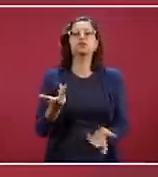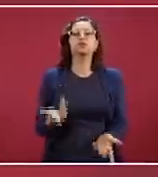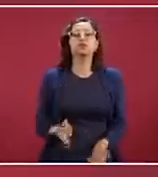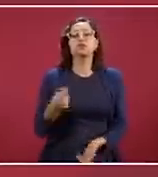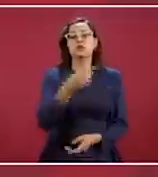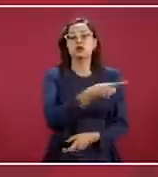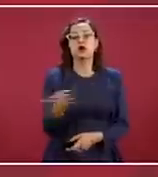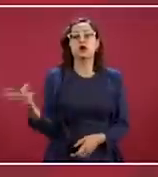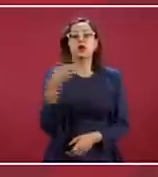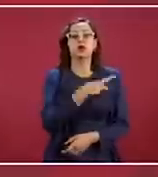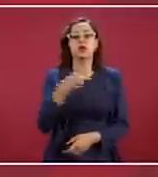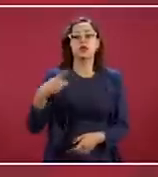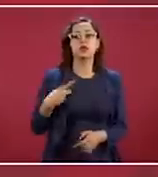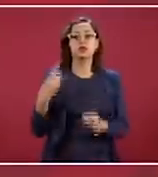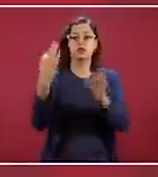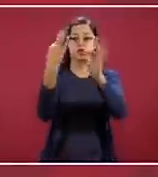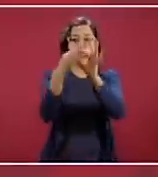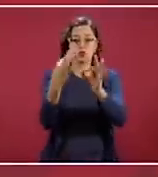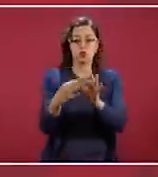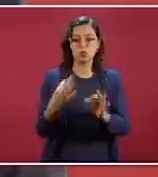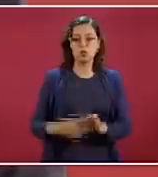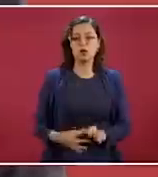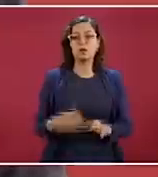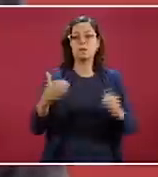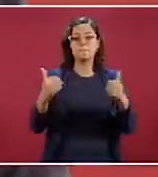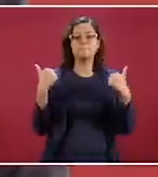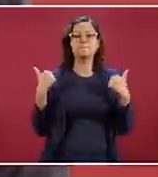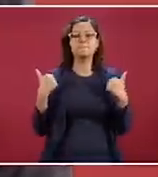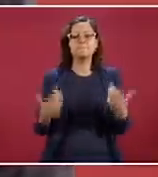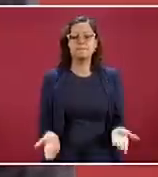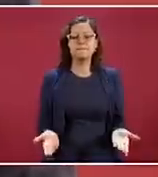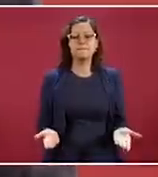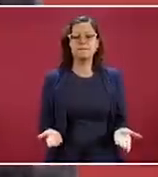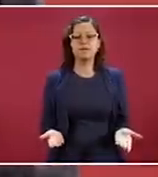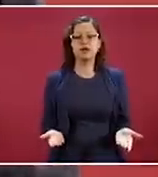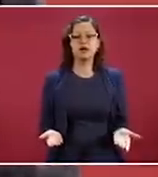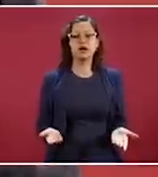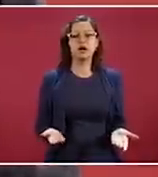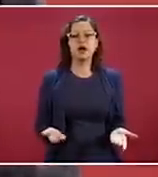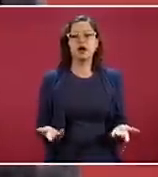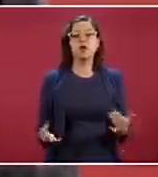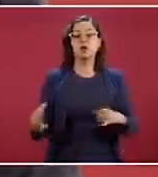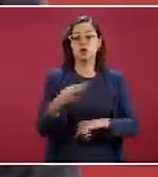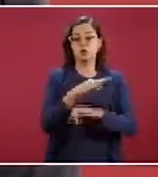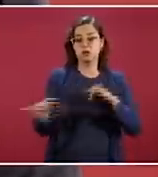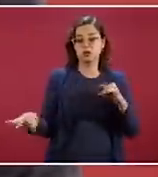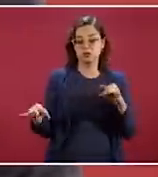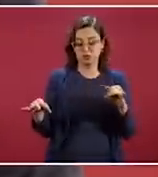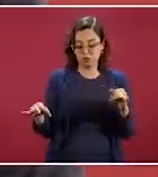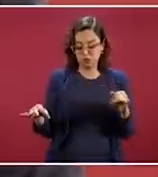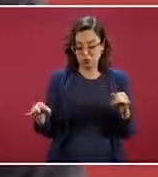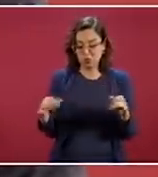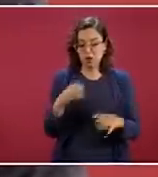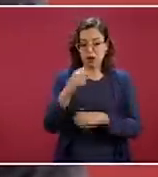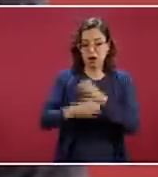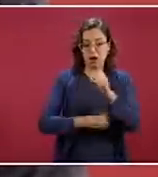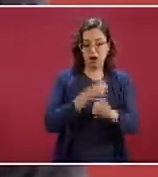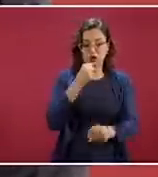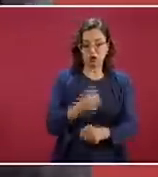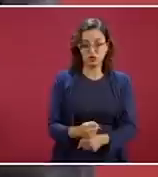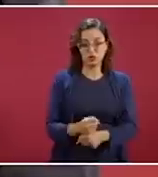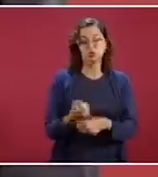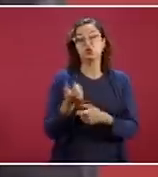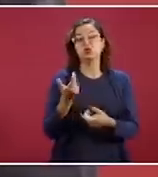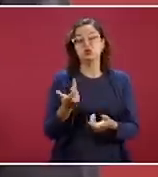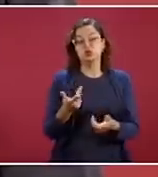cumplan para que a final de año ya esté terminado el